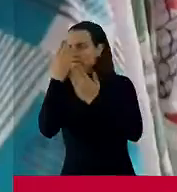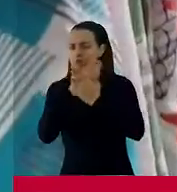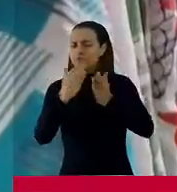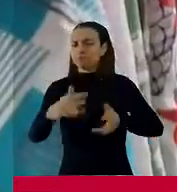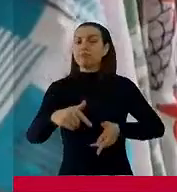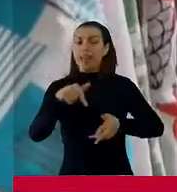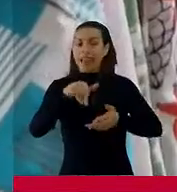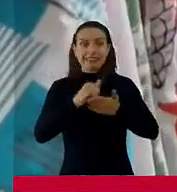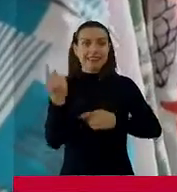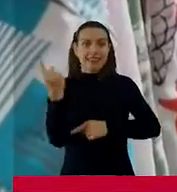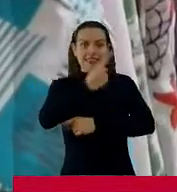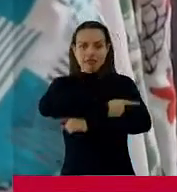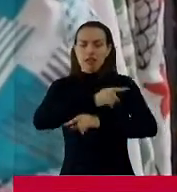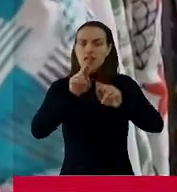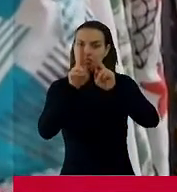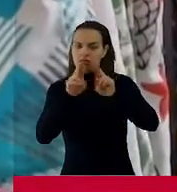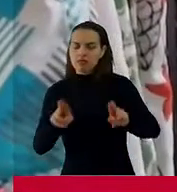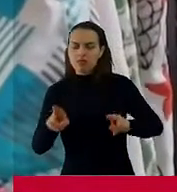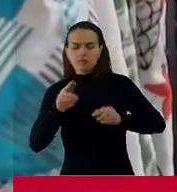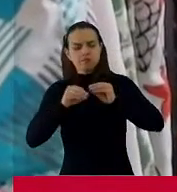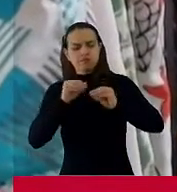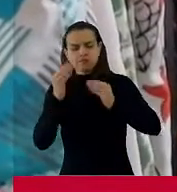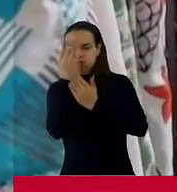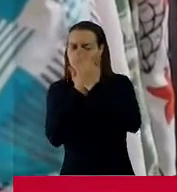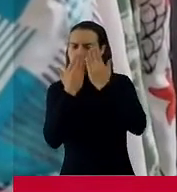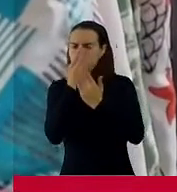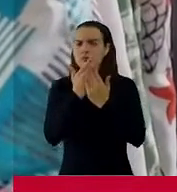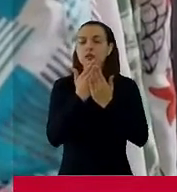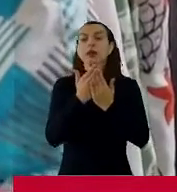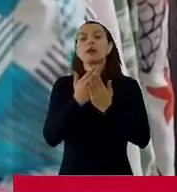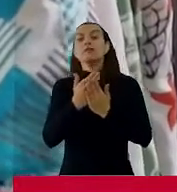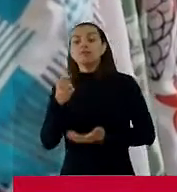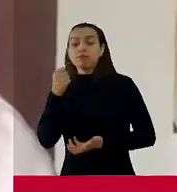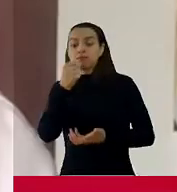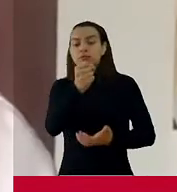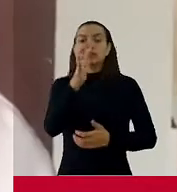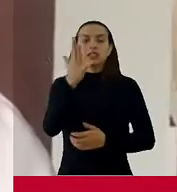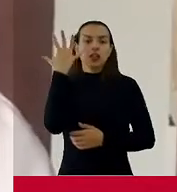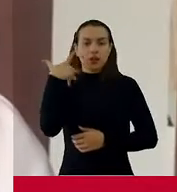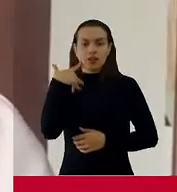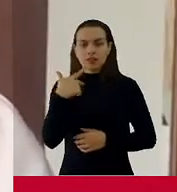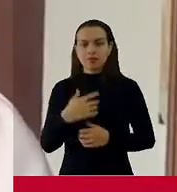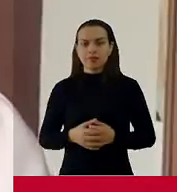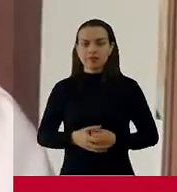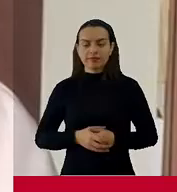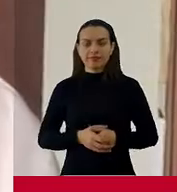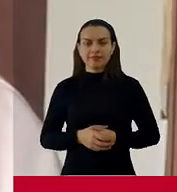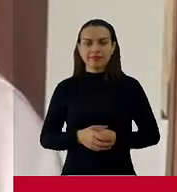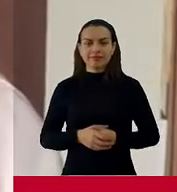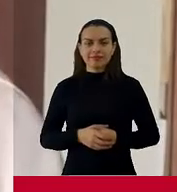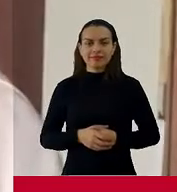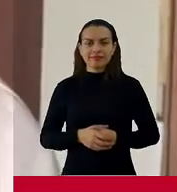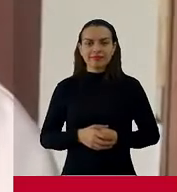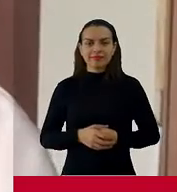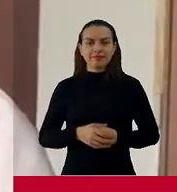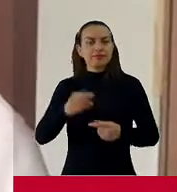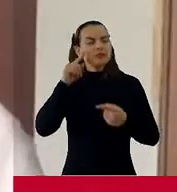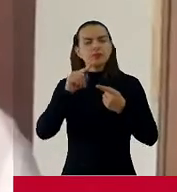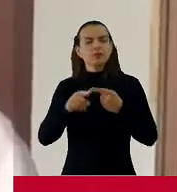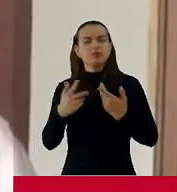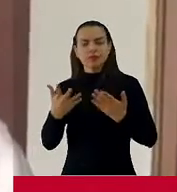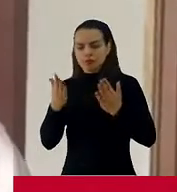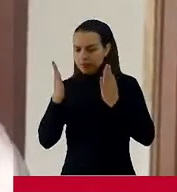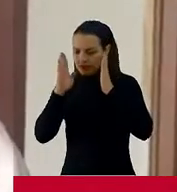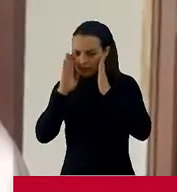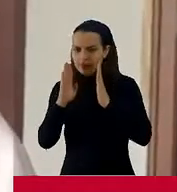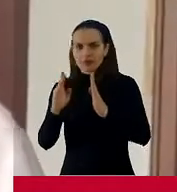los desembolsos estarán disponibles máximo en 5 días. Para atender a microempresarios,